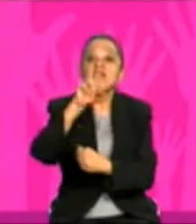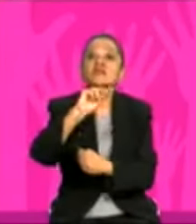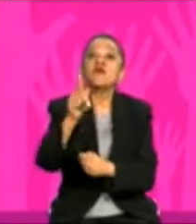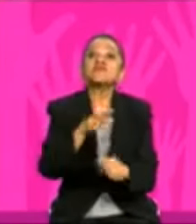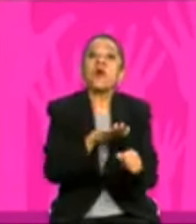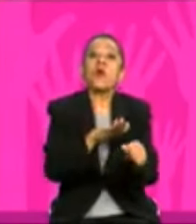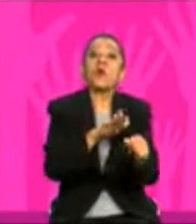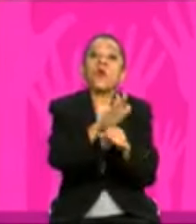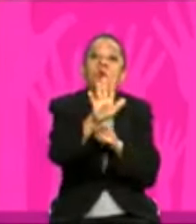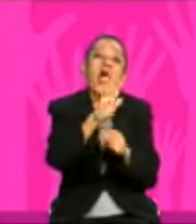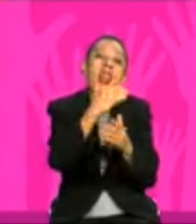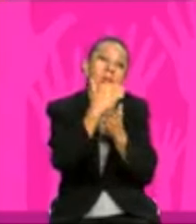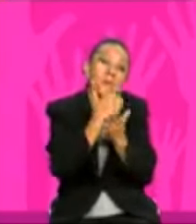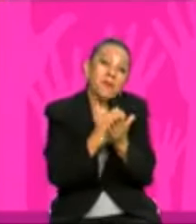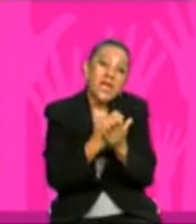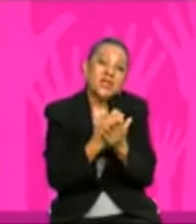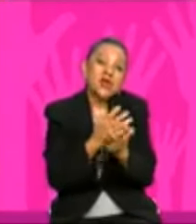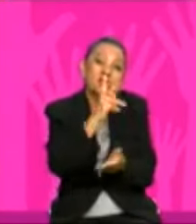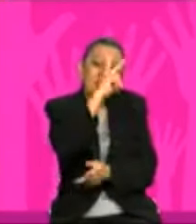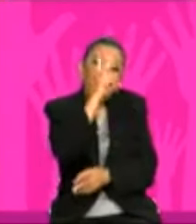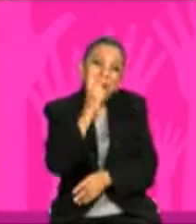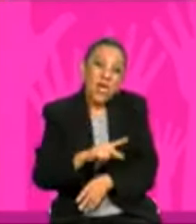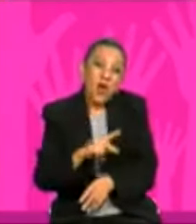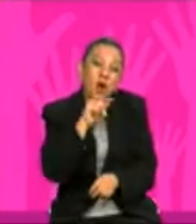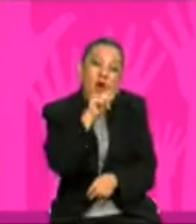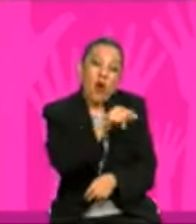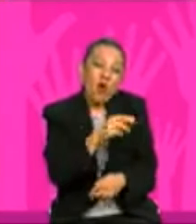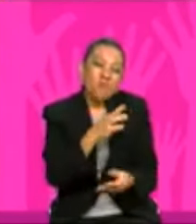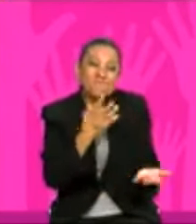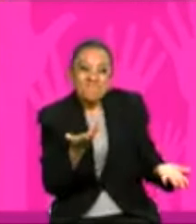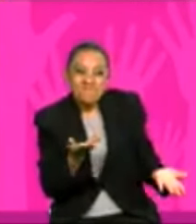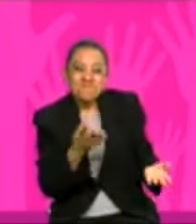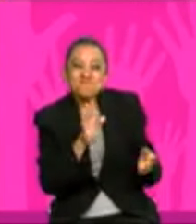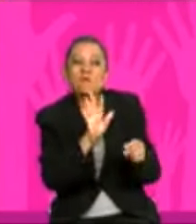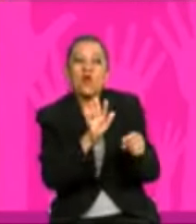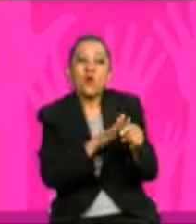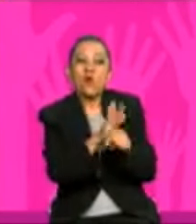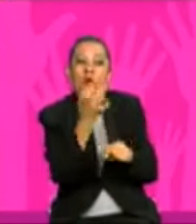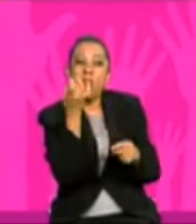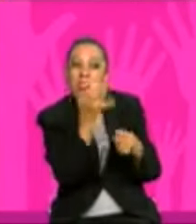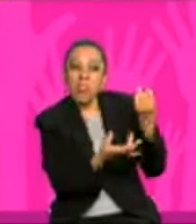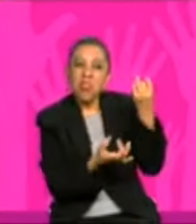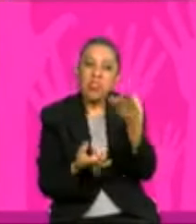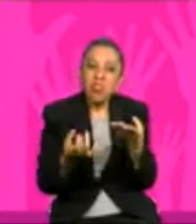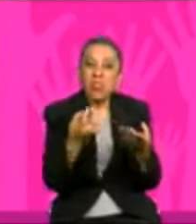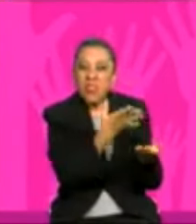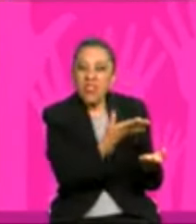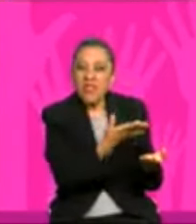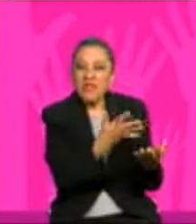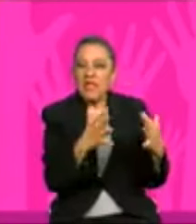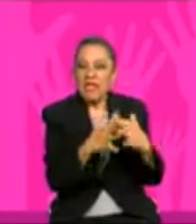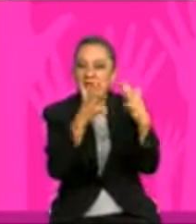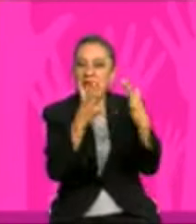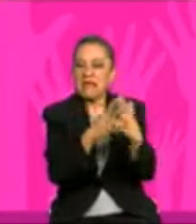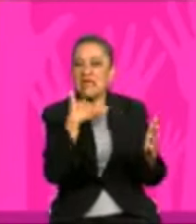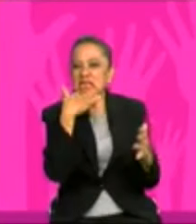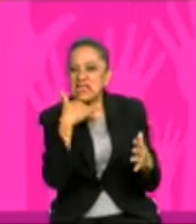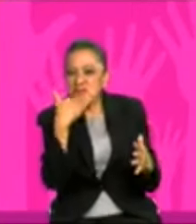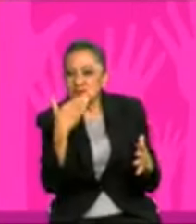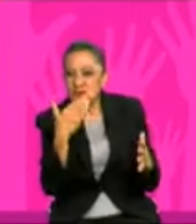peor o cuál es la que tira más lodo, cuál es la que paga más guerra sucia. Puedes votar por